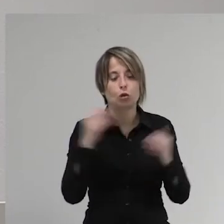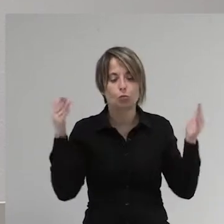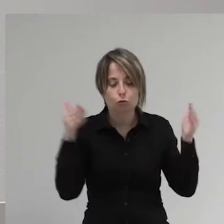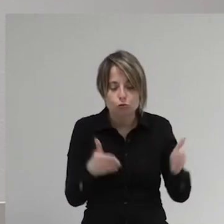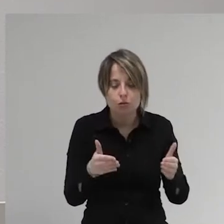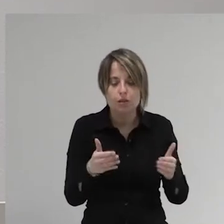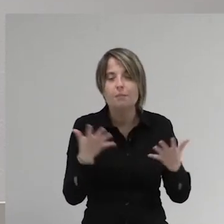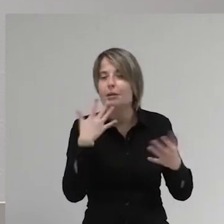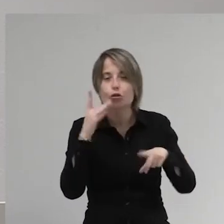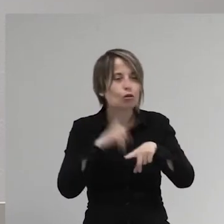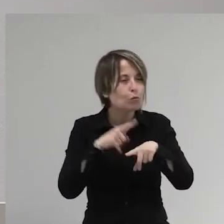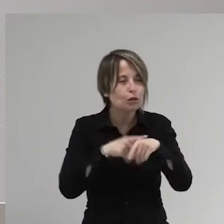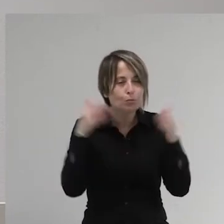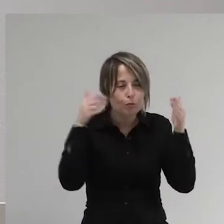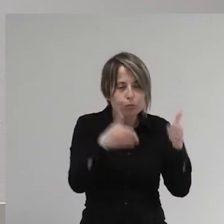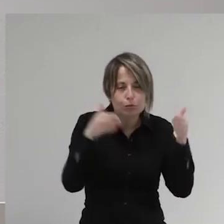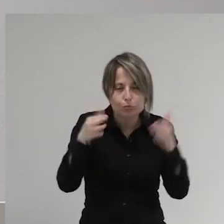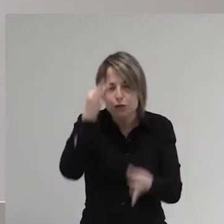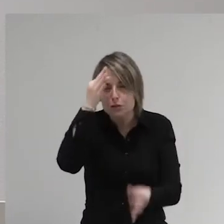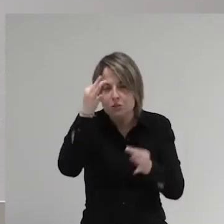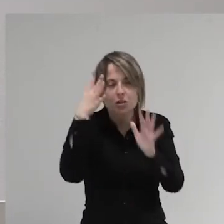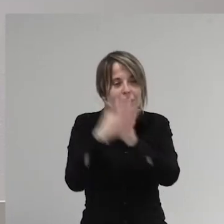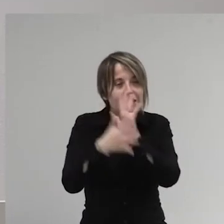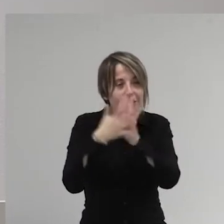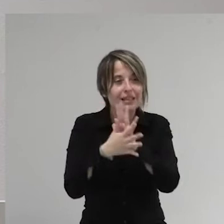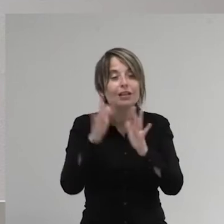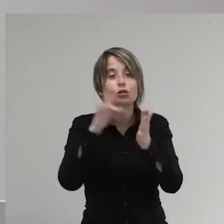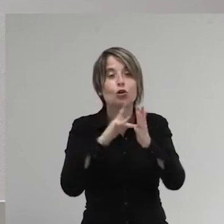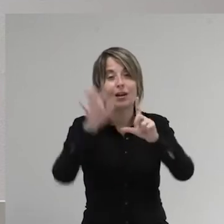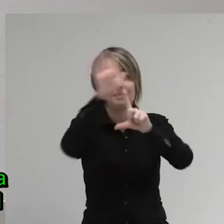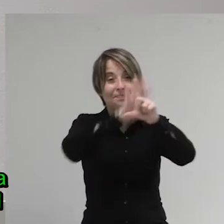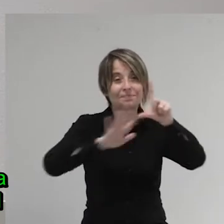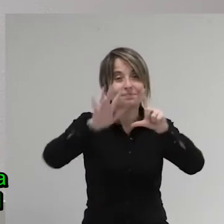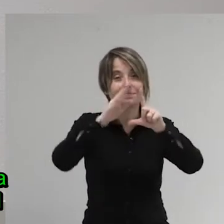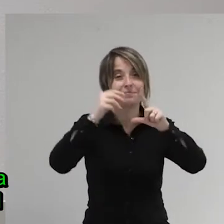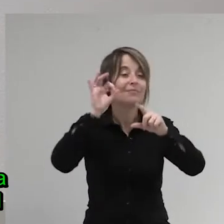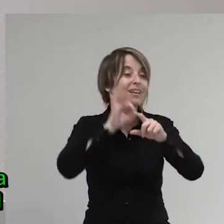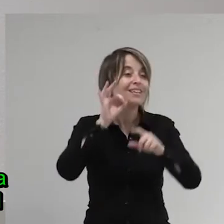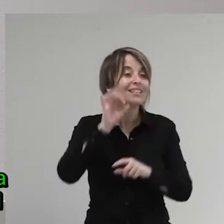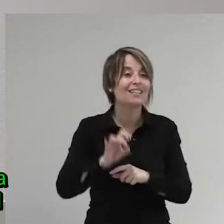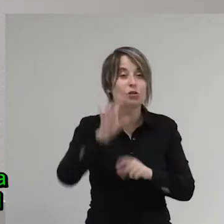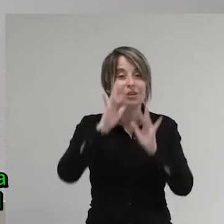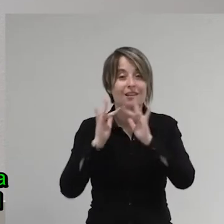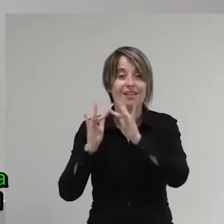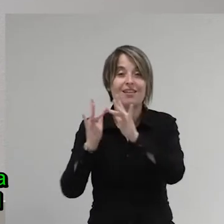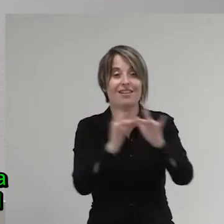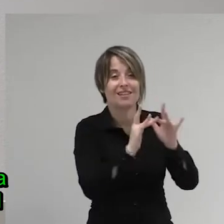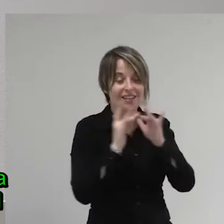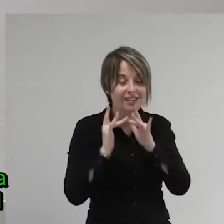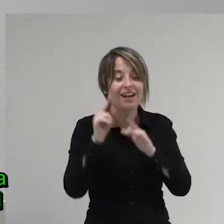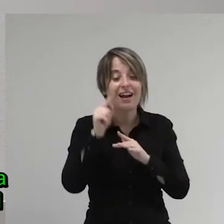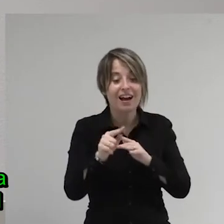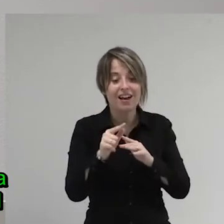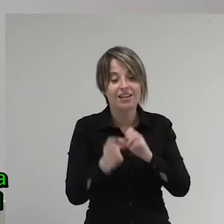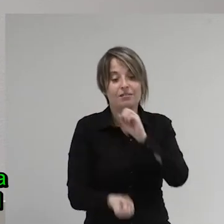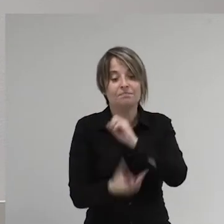como que no nos da tiempo a entrar en las matices, vamos a decir esto, que el territorio ibérico atestigua la genealogía interconectada del nacimiento de la